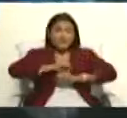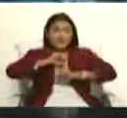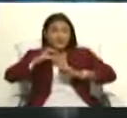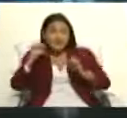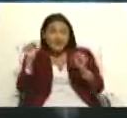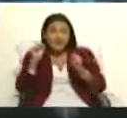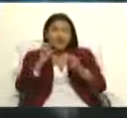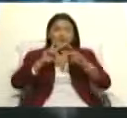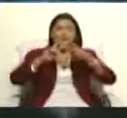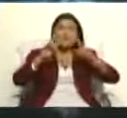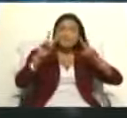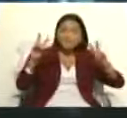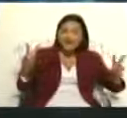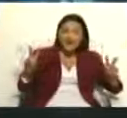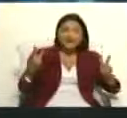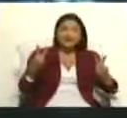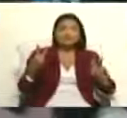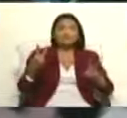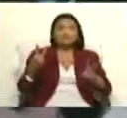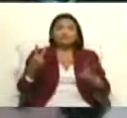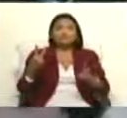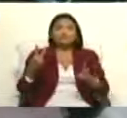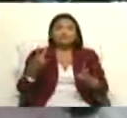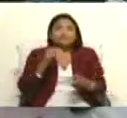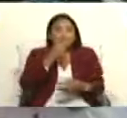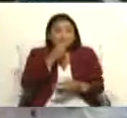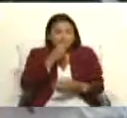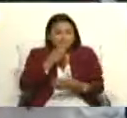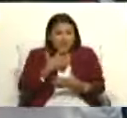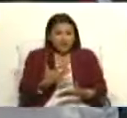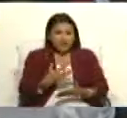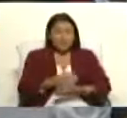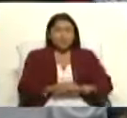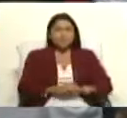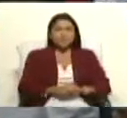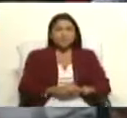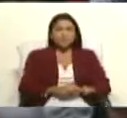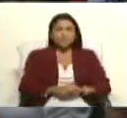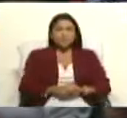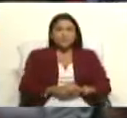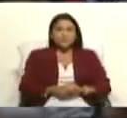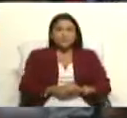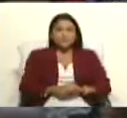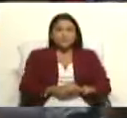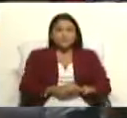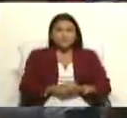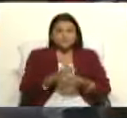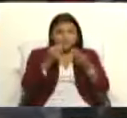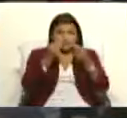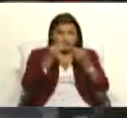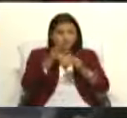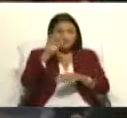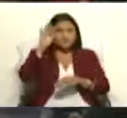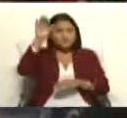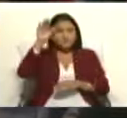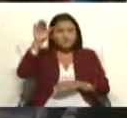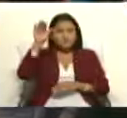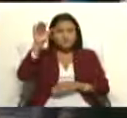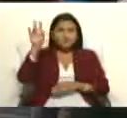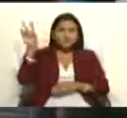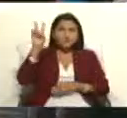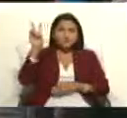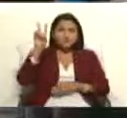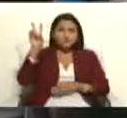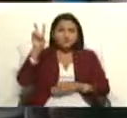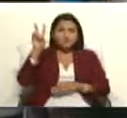de paz de soberanía un lindo amanecer por el futuro